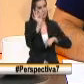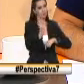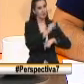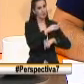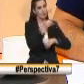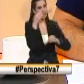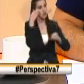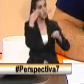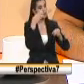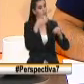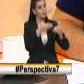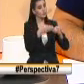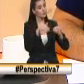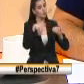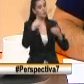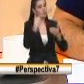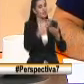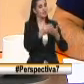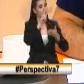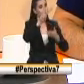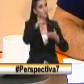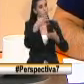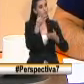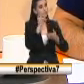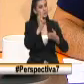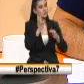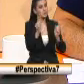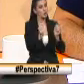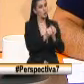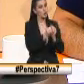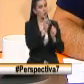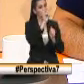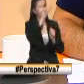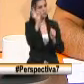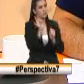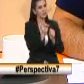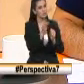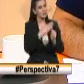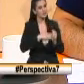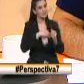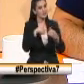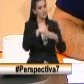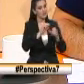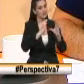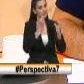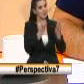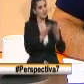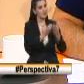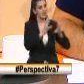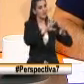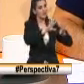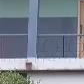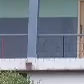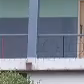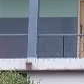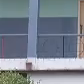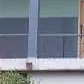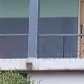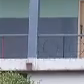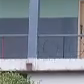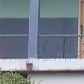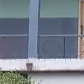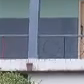el objetivo es llegar al 2017 con una tasa neta de asistencia del 80%. Más